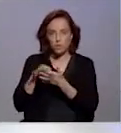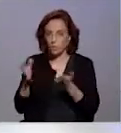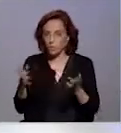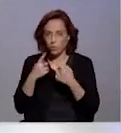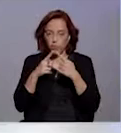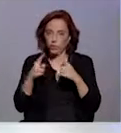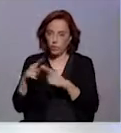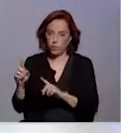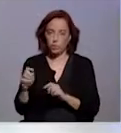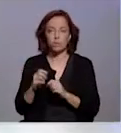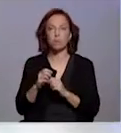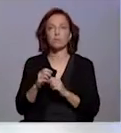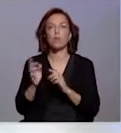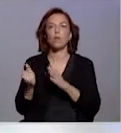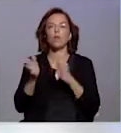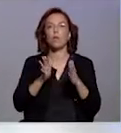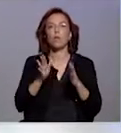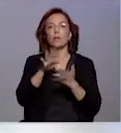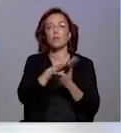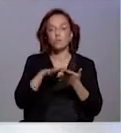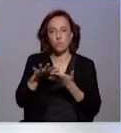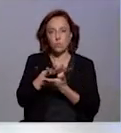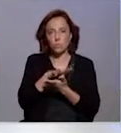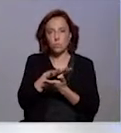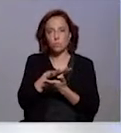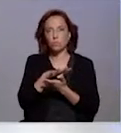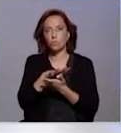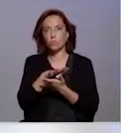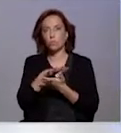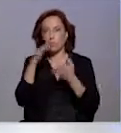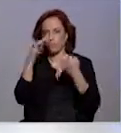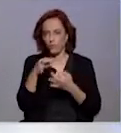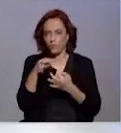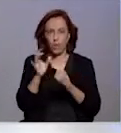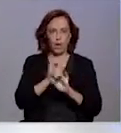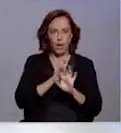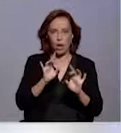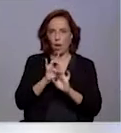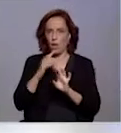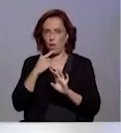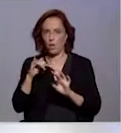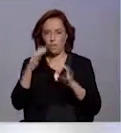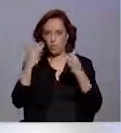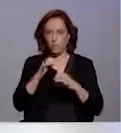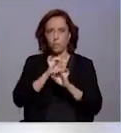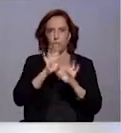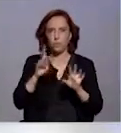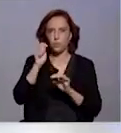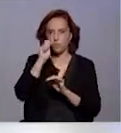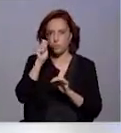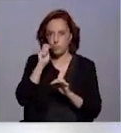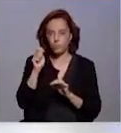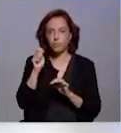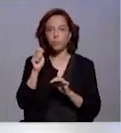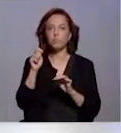de la empresa y después tenemos situaciones como éste dos situaciones bien concretas para este momento es el turismo la